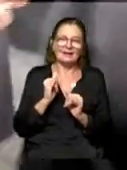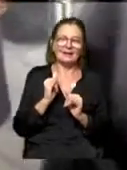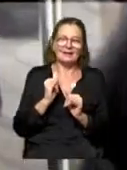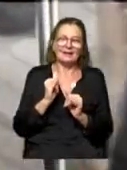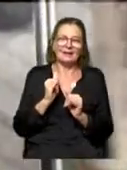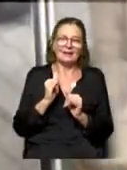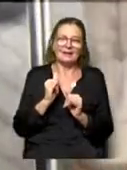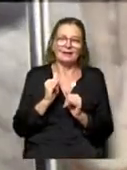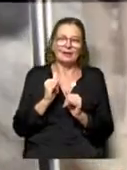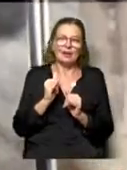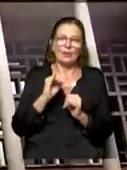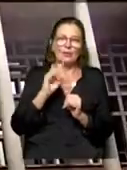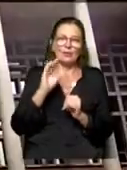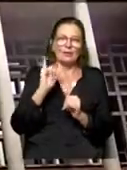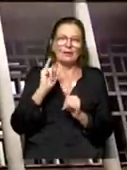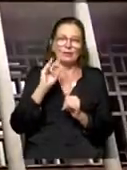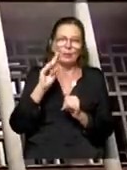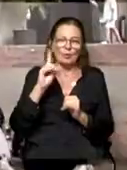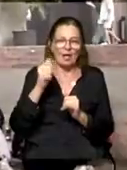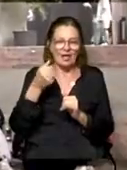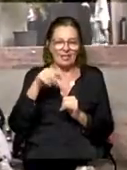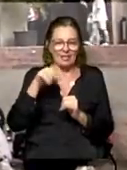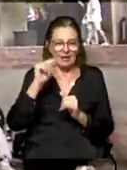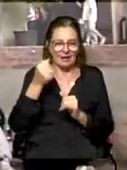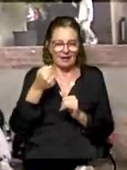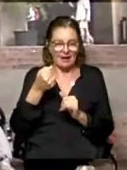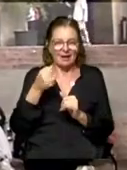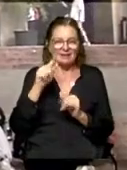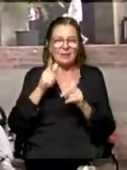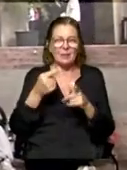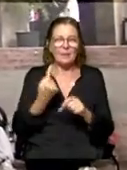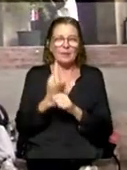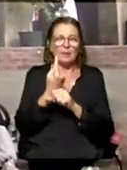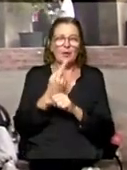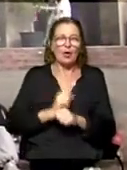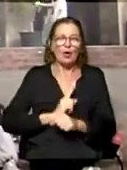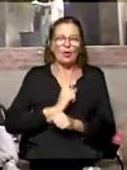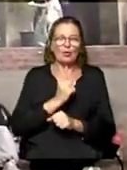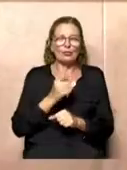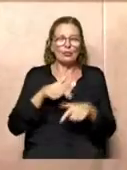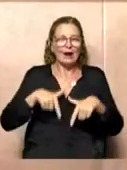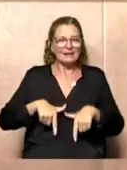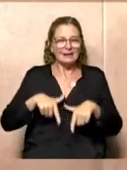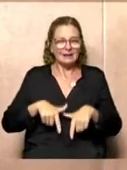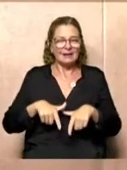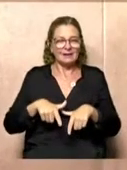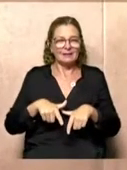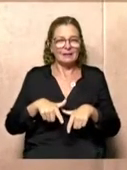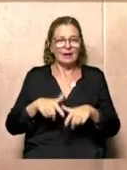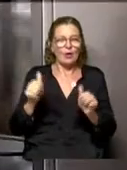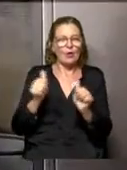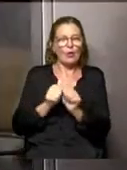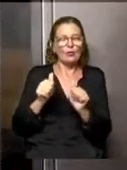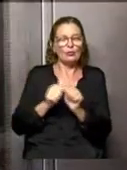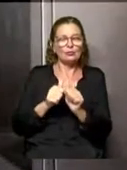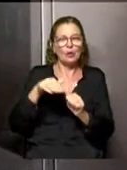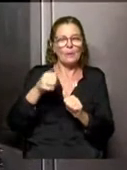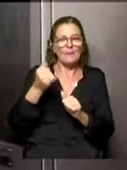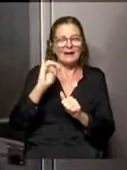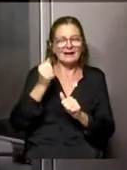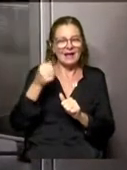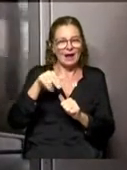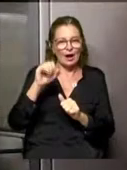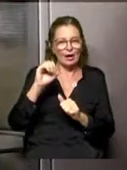ciudadana ilustre y tuve el privilegio de estar en la Intendencia con Mariano, a quien recuerdo,